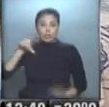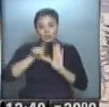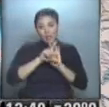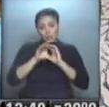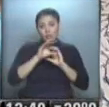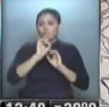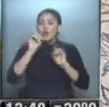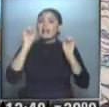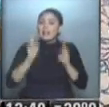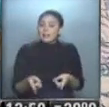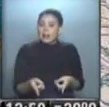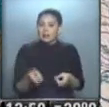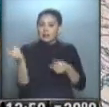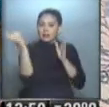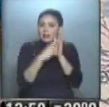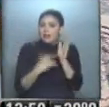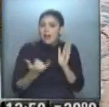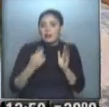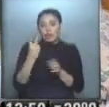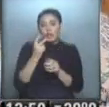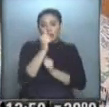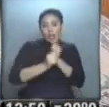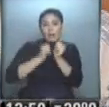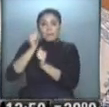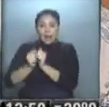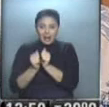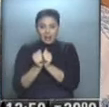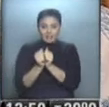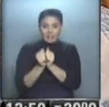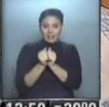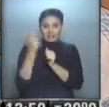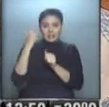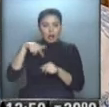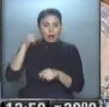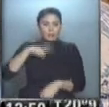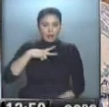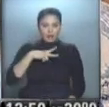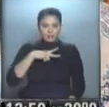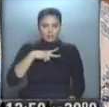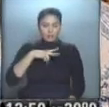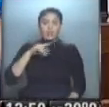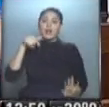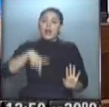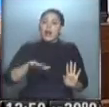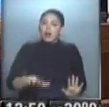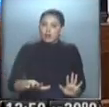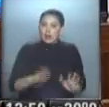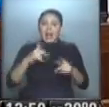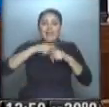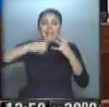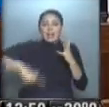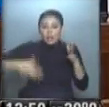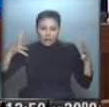además está incorporada en el pliego por el cual las dos empresas que conforman el duopolio se privatizaron. Ahora bien, la convergencia